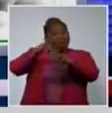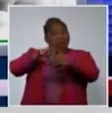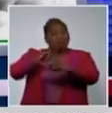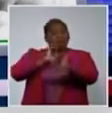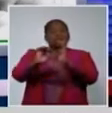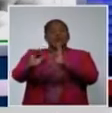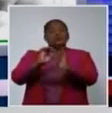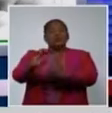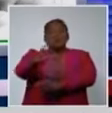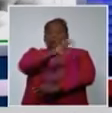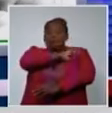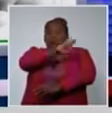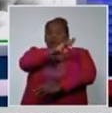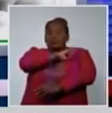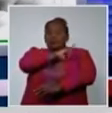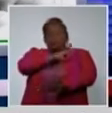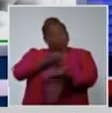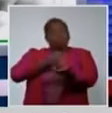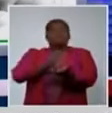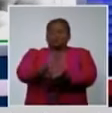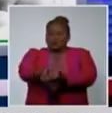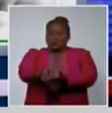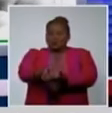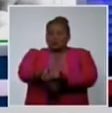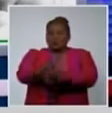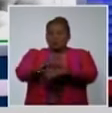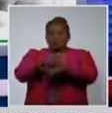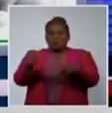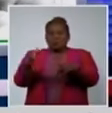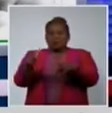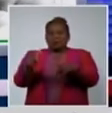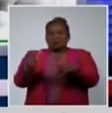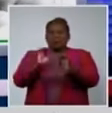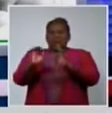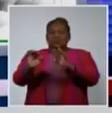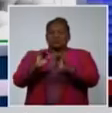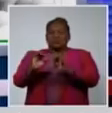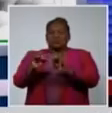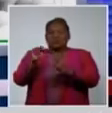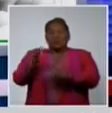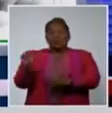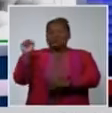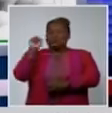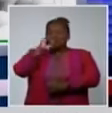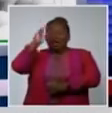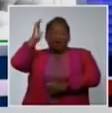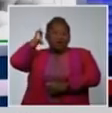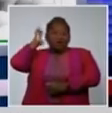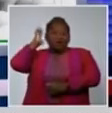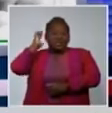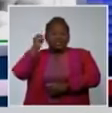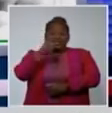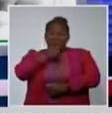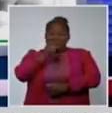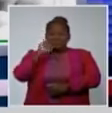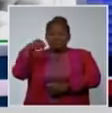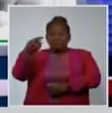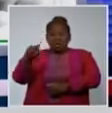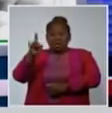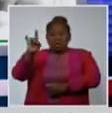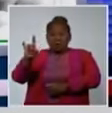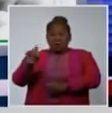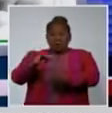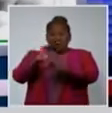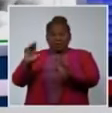autorresponsabilidad siguen siendo la mayor premisa pero es todo en conferencia de prensa recuerde mañana a las nueve en punto estaremos de vuelta aquí